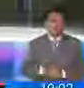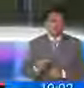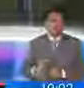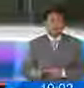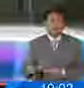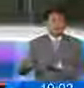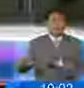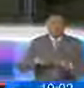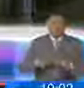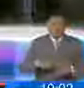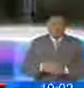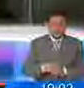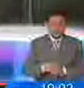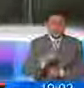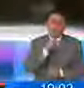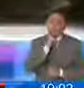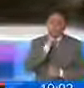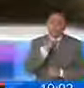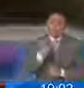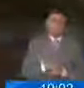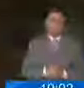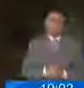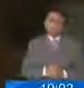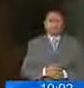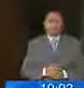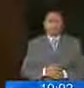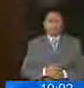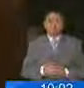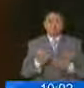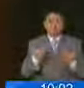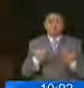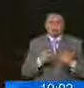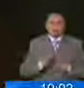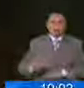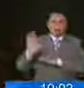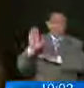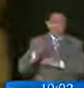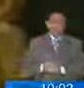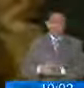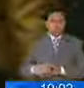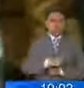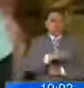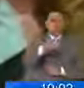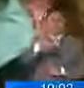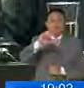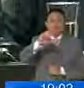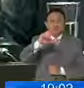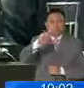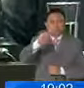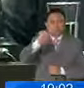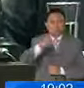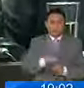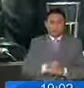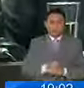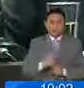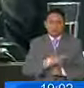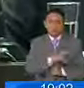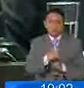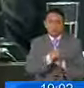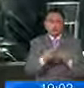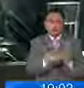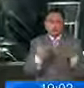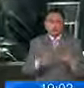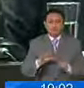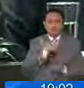que en verdad debía haberse dado. Luego de la ceremonia en la asamblea, Carlos Vaca Mancheno asumió su despacho en la